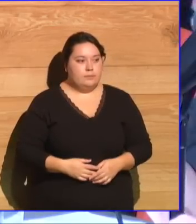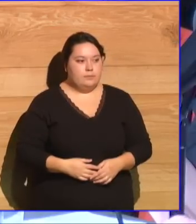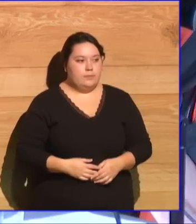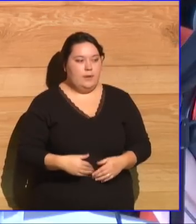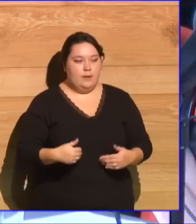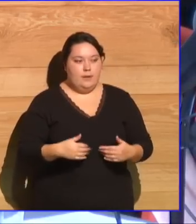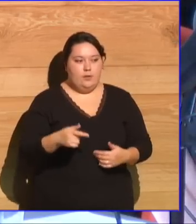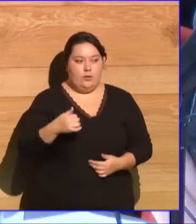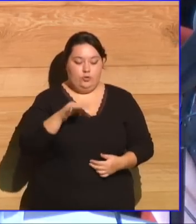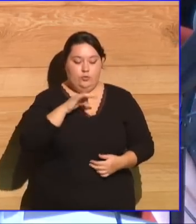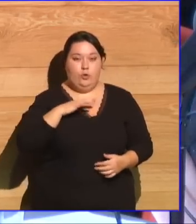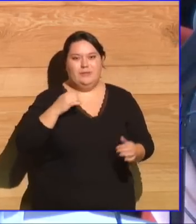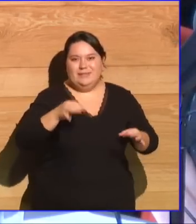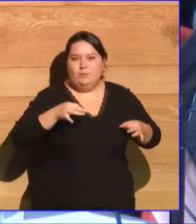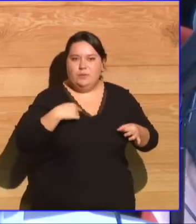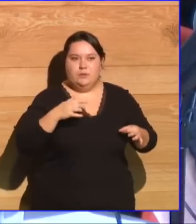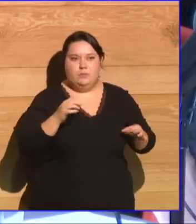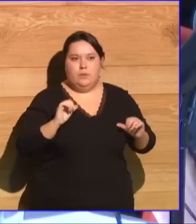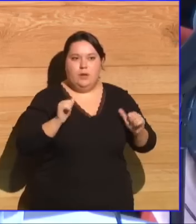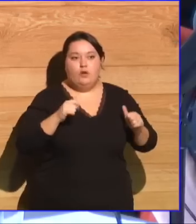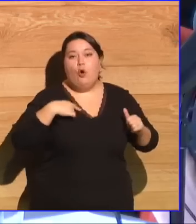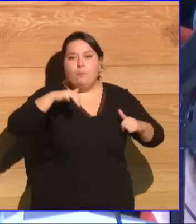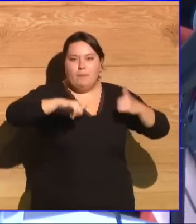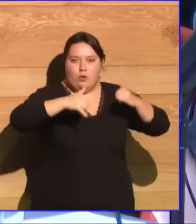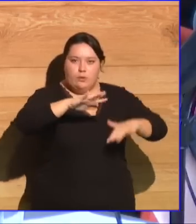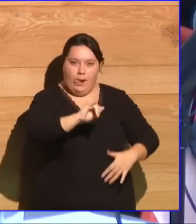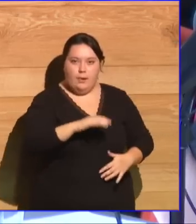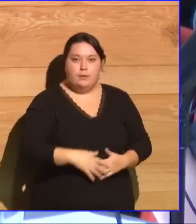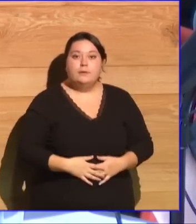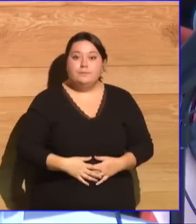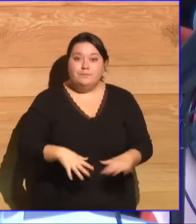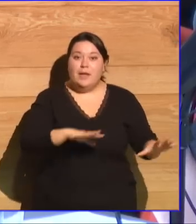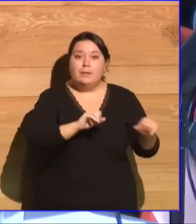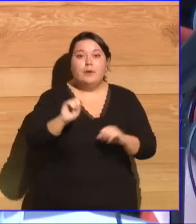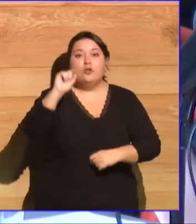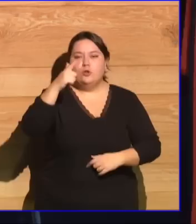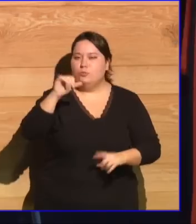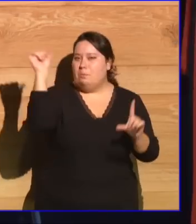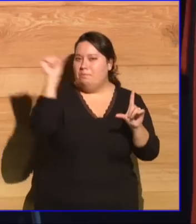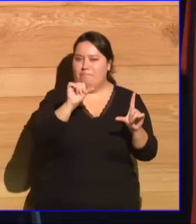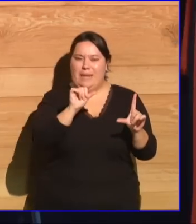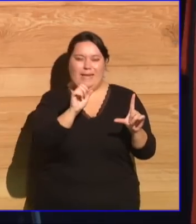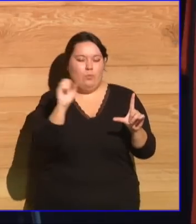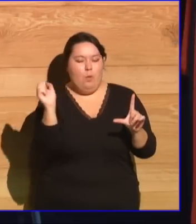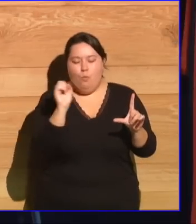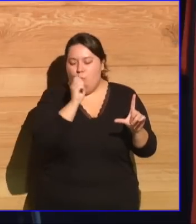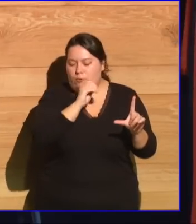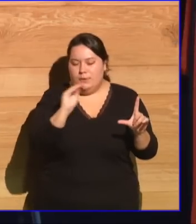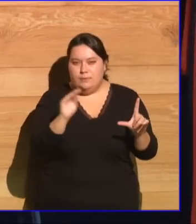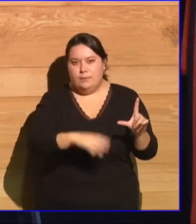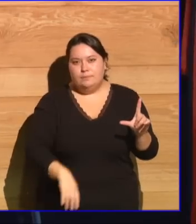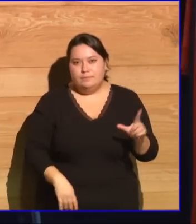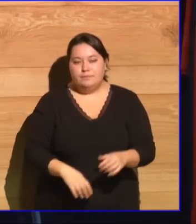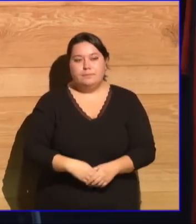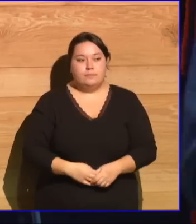Perdóname, o sea, que yo soy el que más arriesga aquí, que he traído marionetas. El Imperio del Sol es un película. Pero hoy no. Fíjate que...